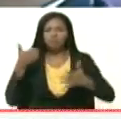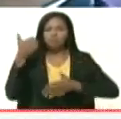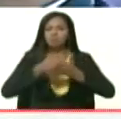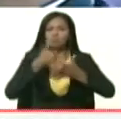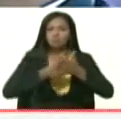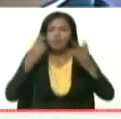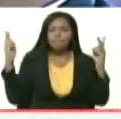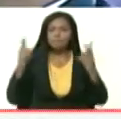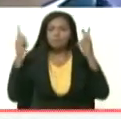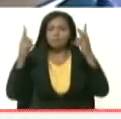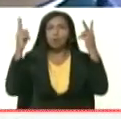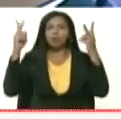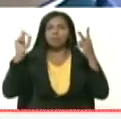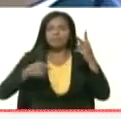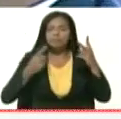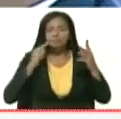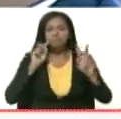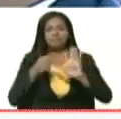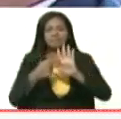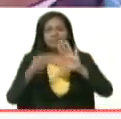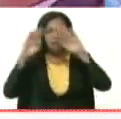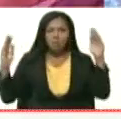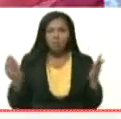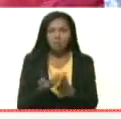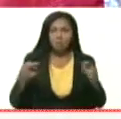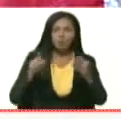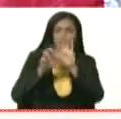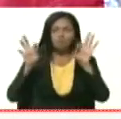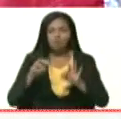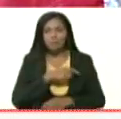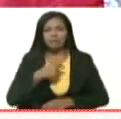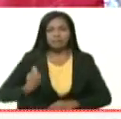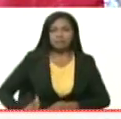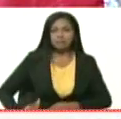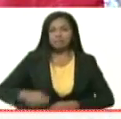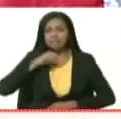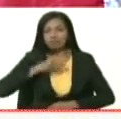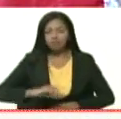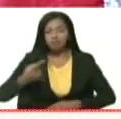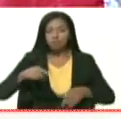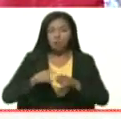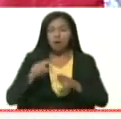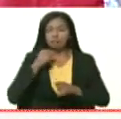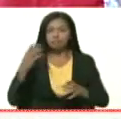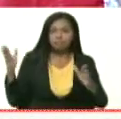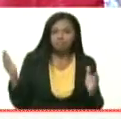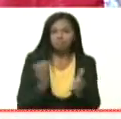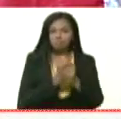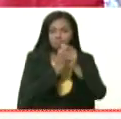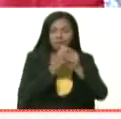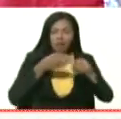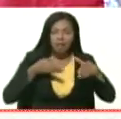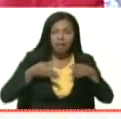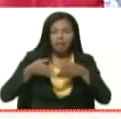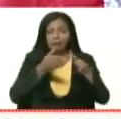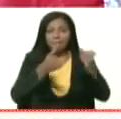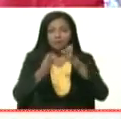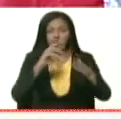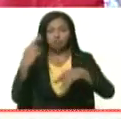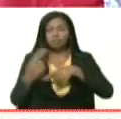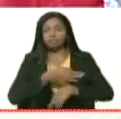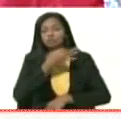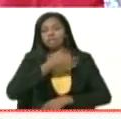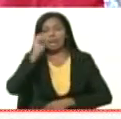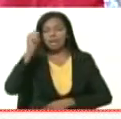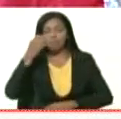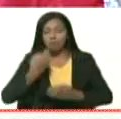combatiente, victoriosa, para decirle al mundo: la China milenaria toma el camino de la construcción del socialismo